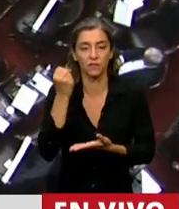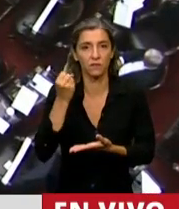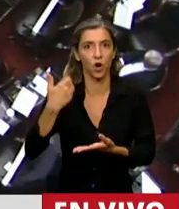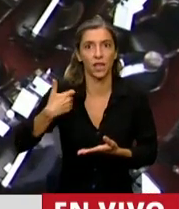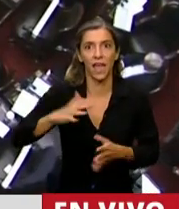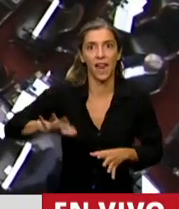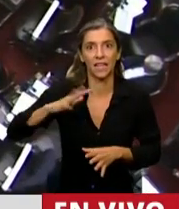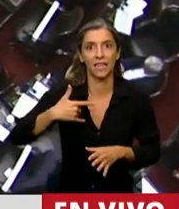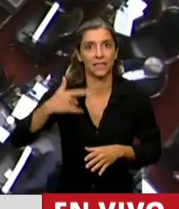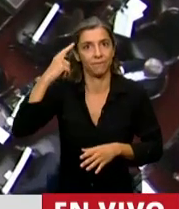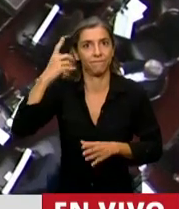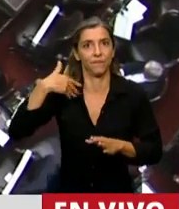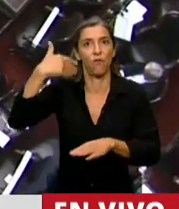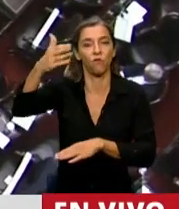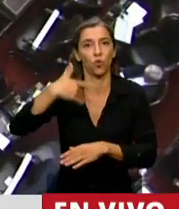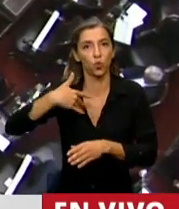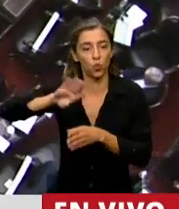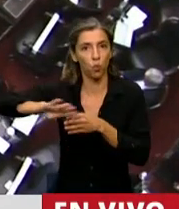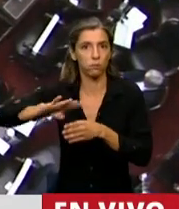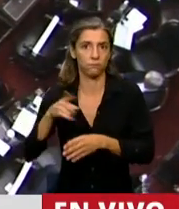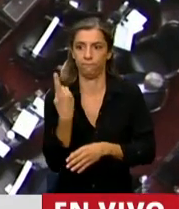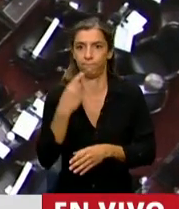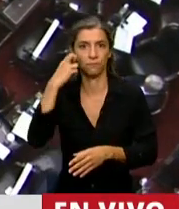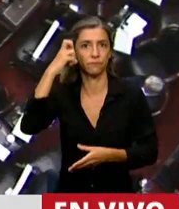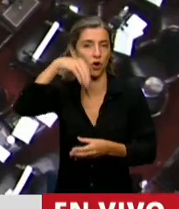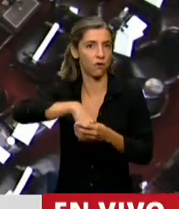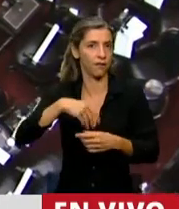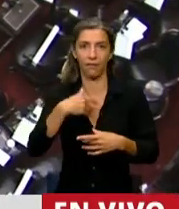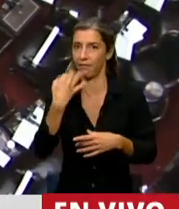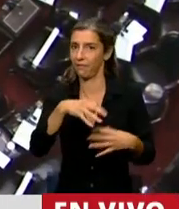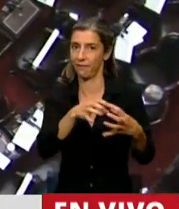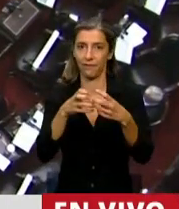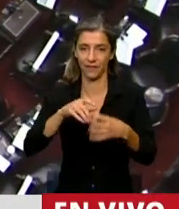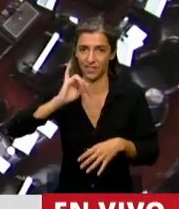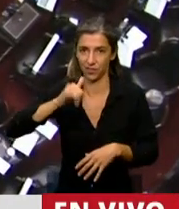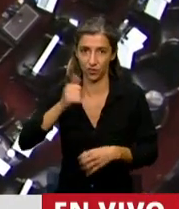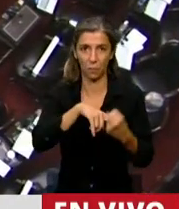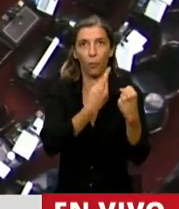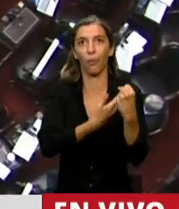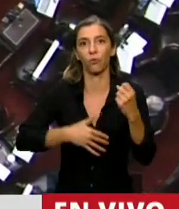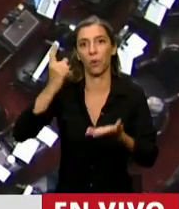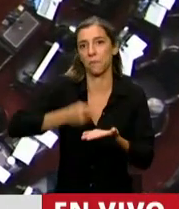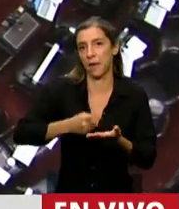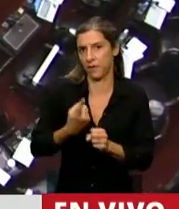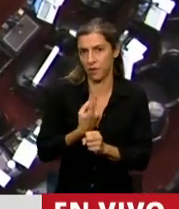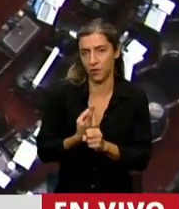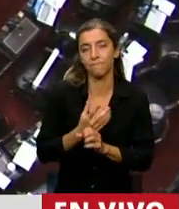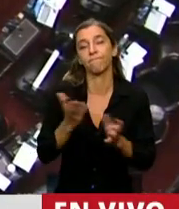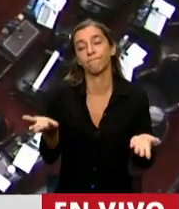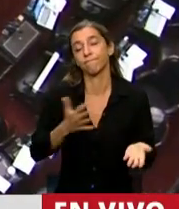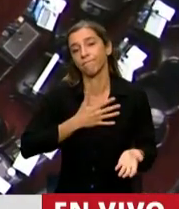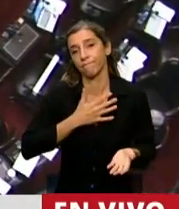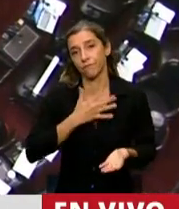nuestro país requería la intervención parlamentaria y no la decisión unilateral del Ejecutivo. Dolorosamente, como todos sabemos,